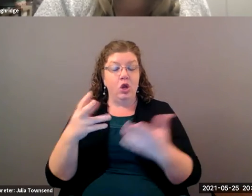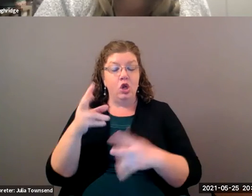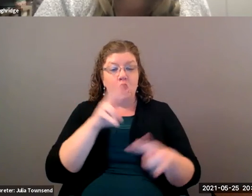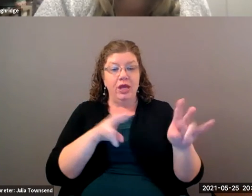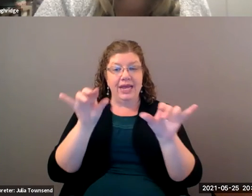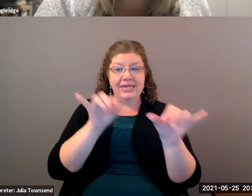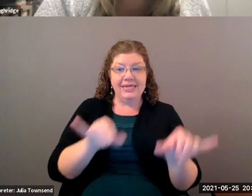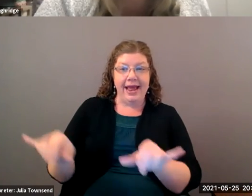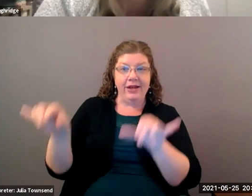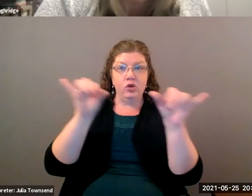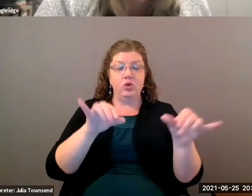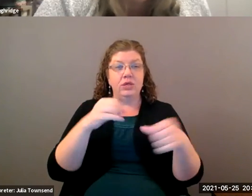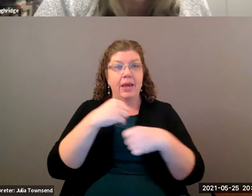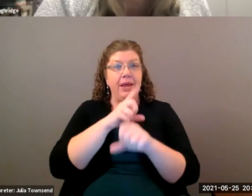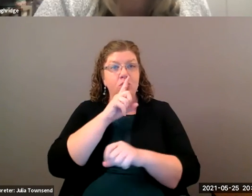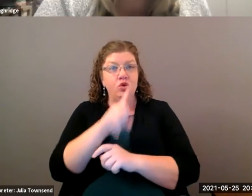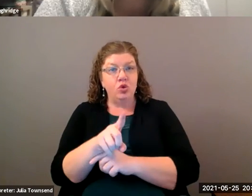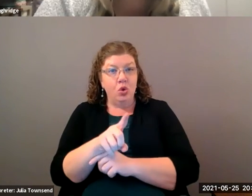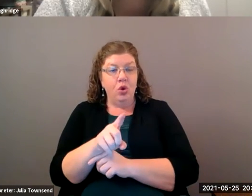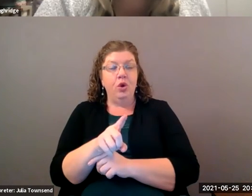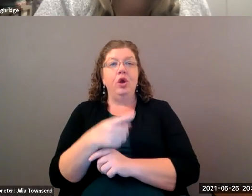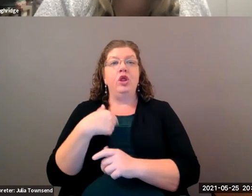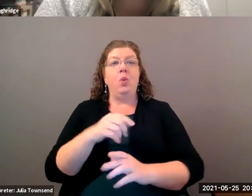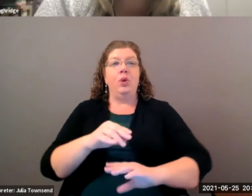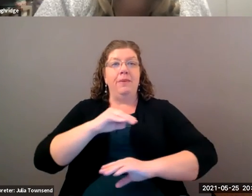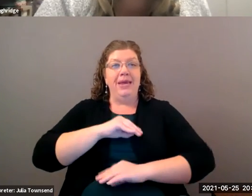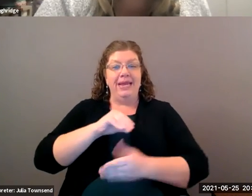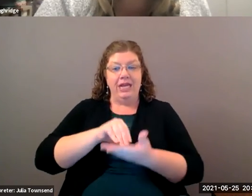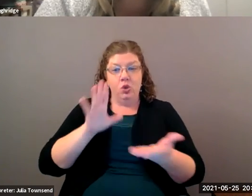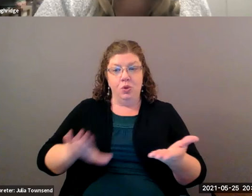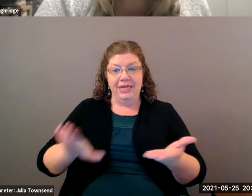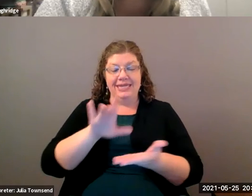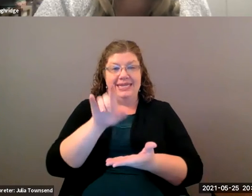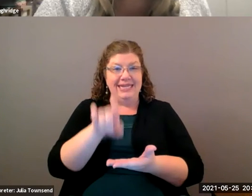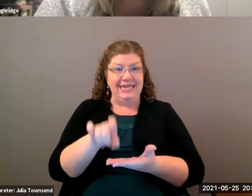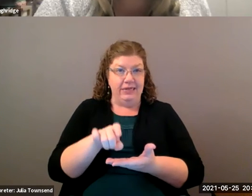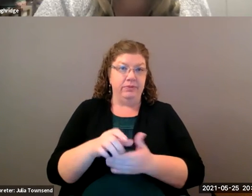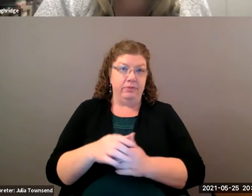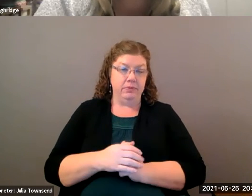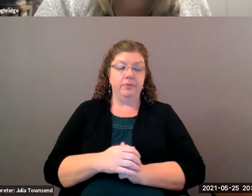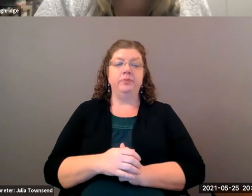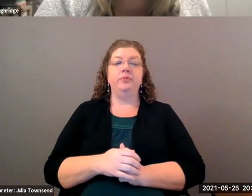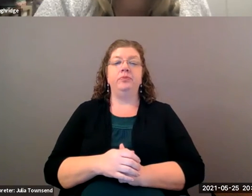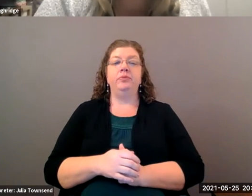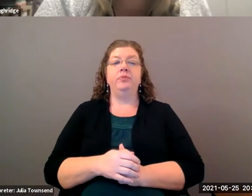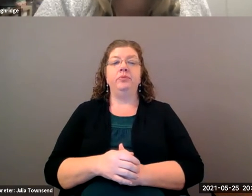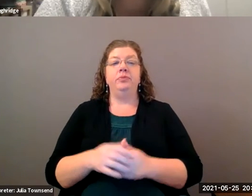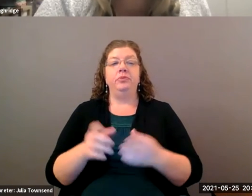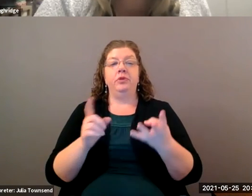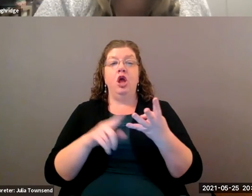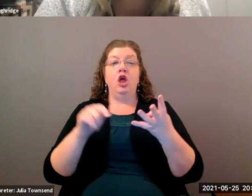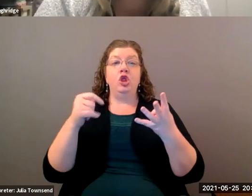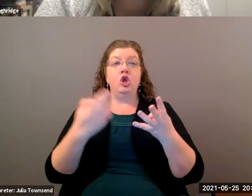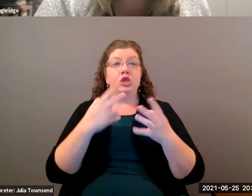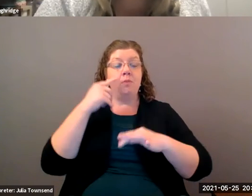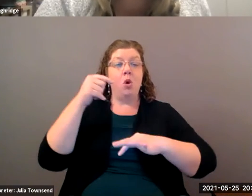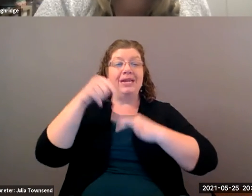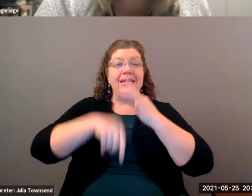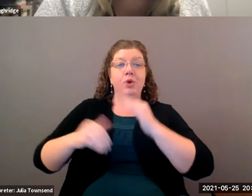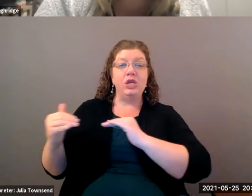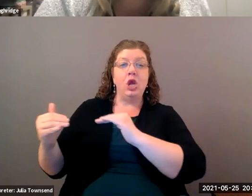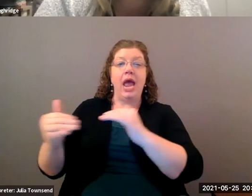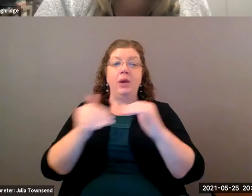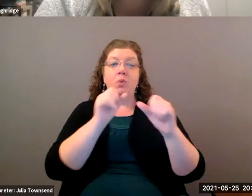y tenemos a la doctora Nancy Frey para asegurar que estamos cumpliendo con las necesidades de los estudiantes.